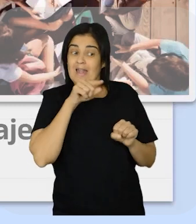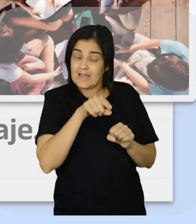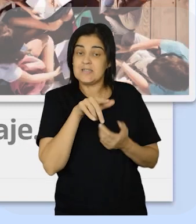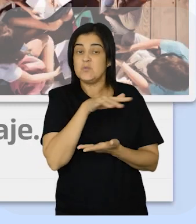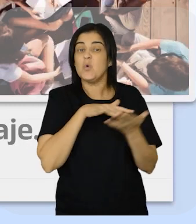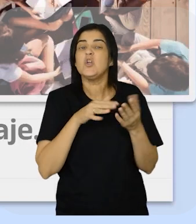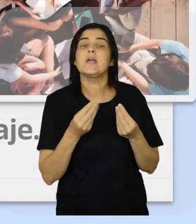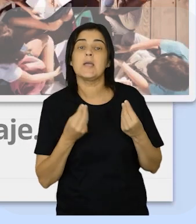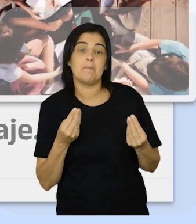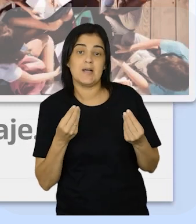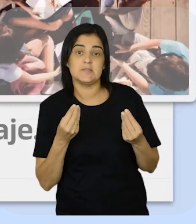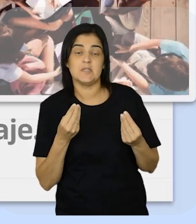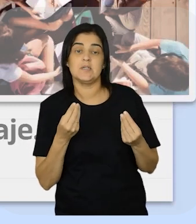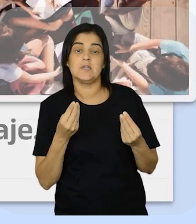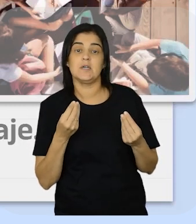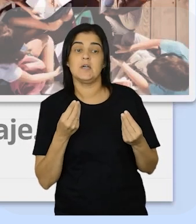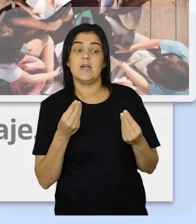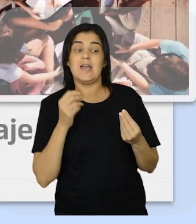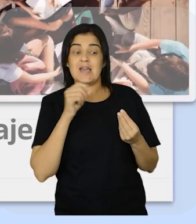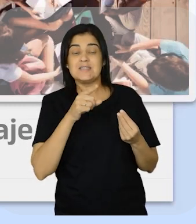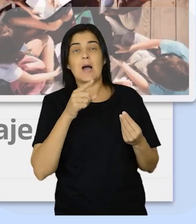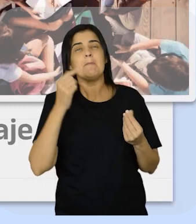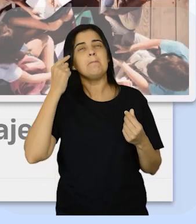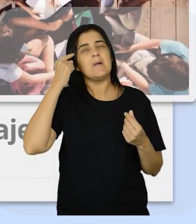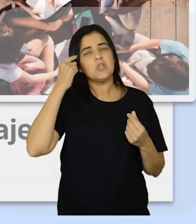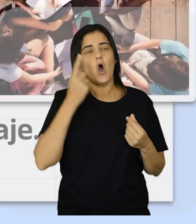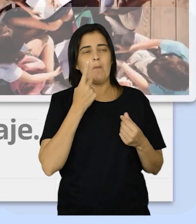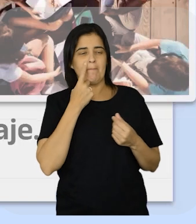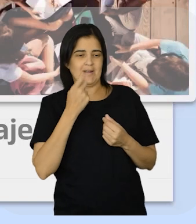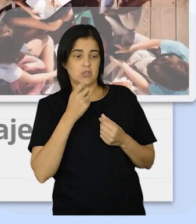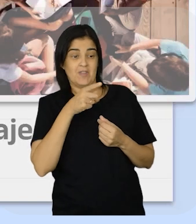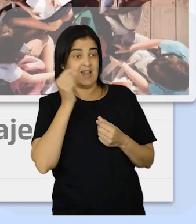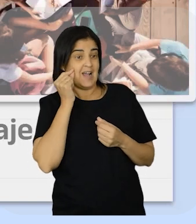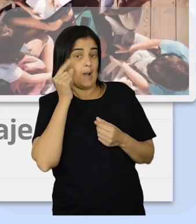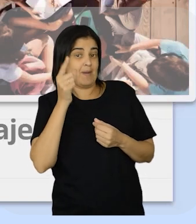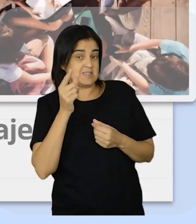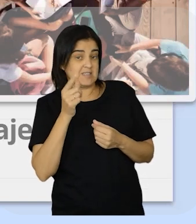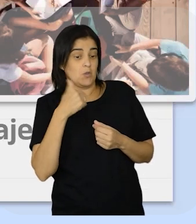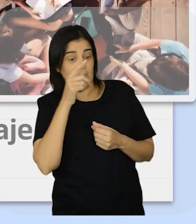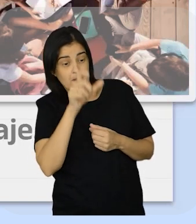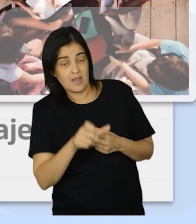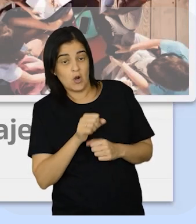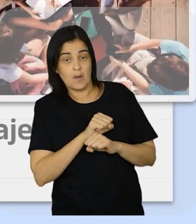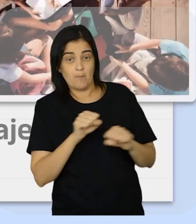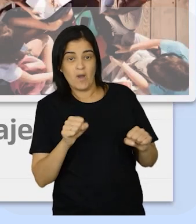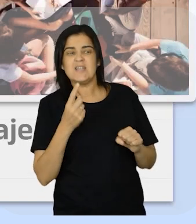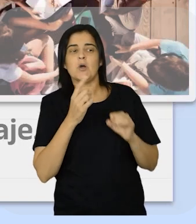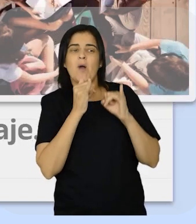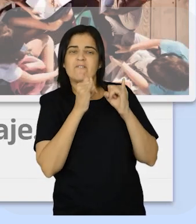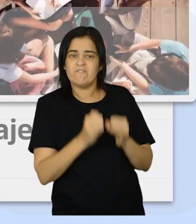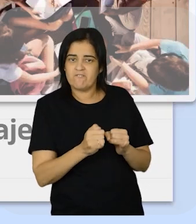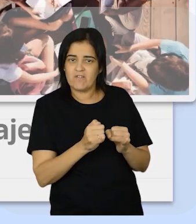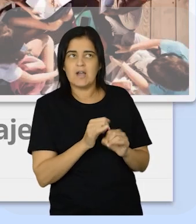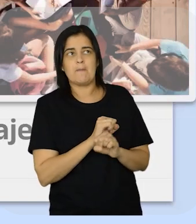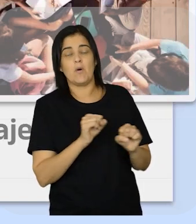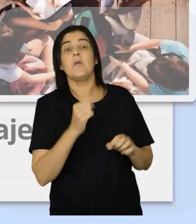lo que ocurre es que esa mentalidad o esa percepción de la capacidad es una percepción estática. Y